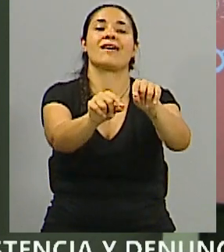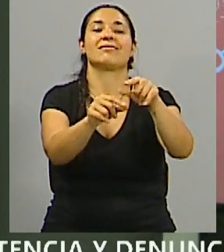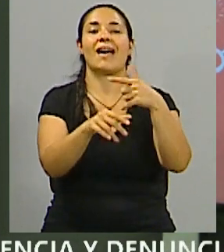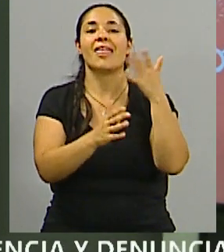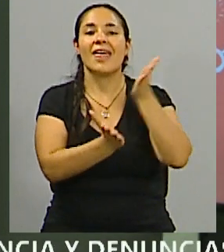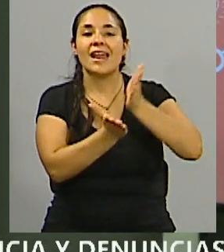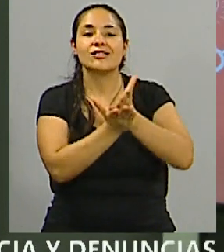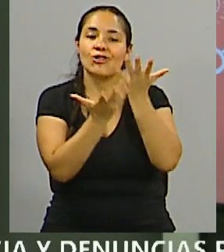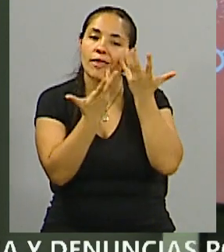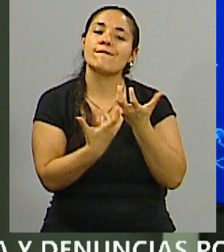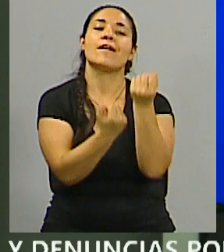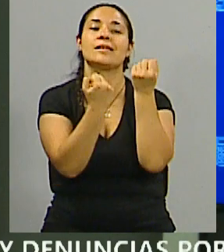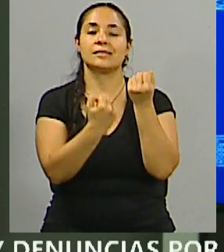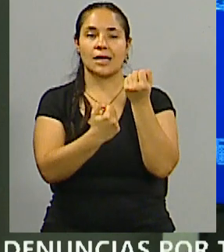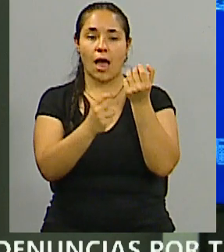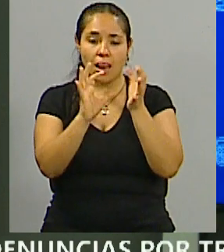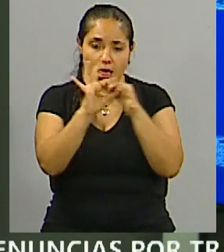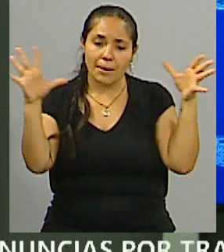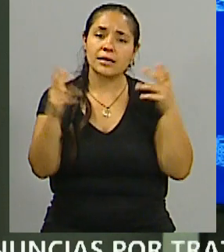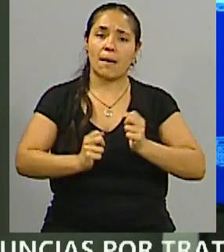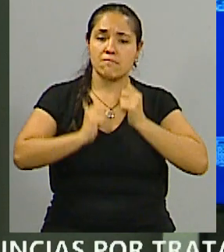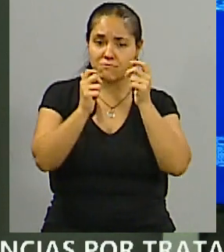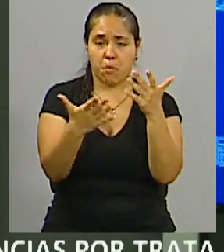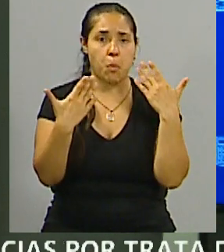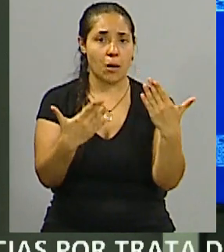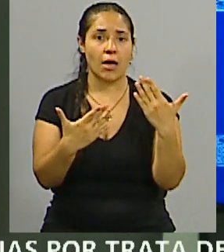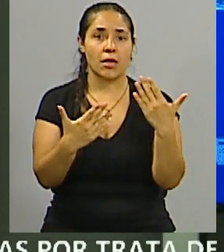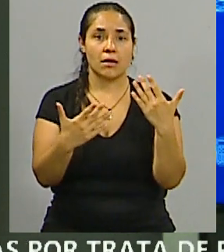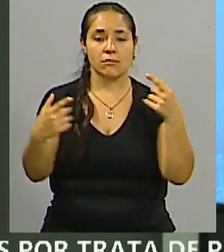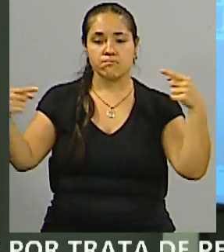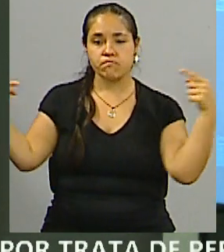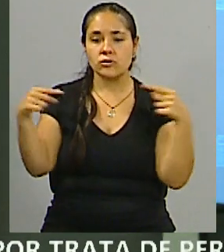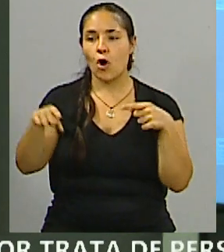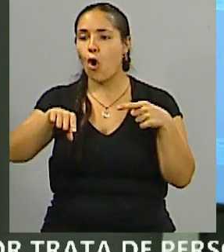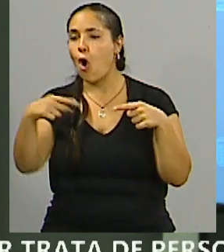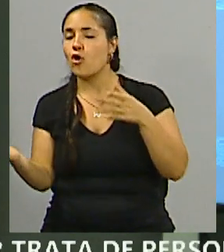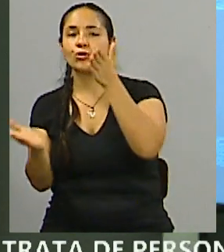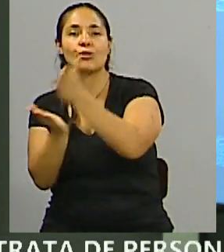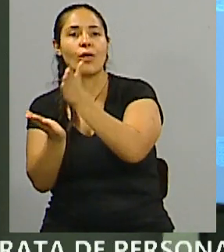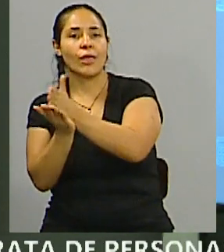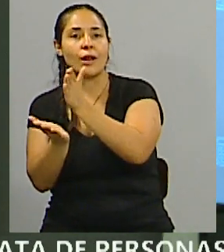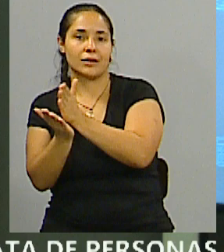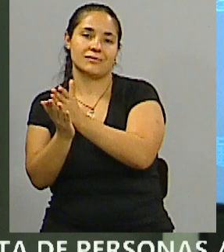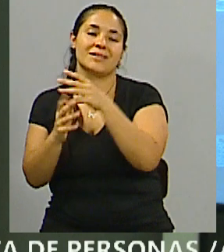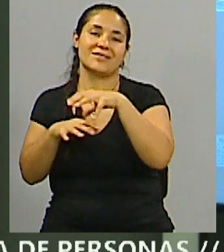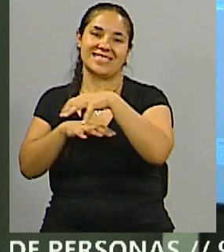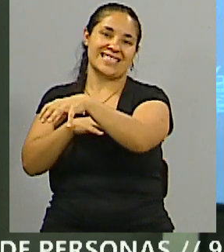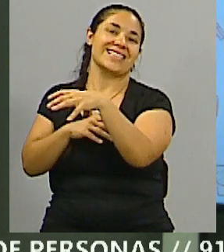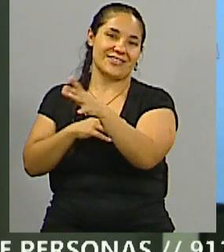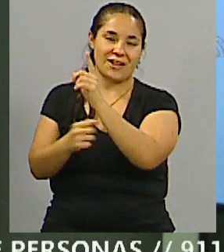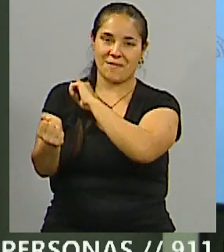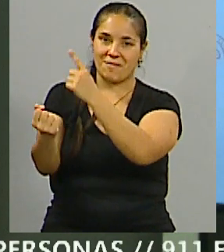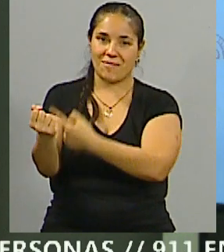derechos, a la libertad de expresión, que también se contrapone con otro derecho, y esto tal vez lo hacen desde los sectores de